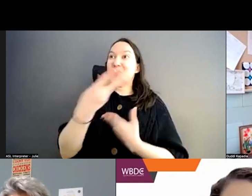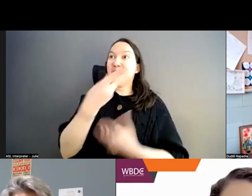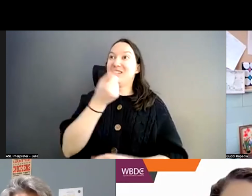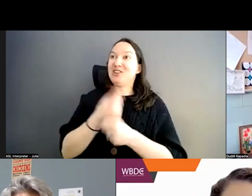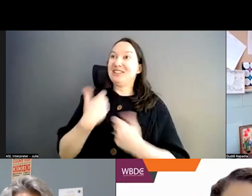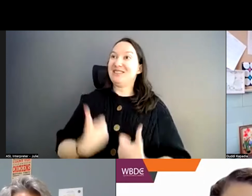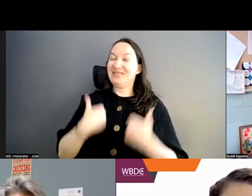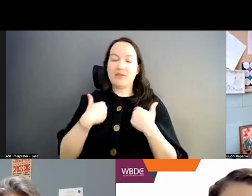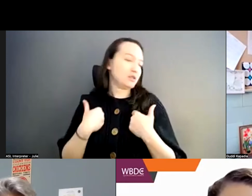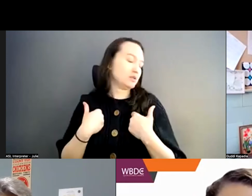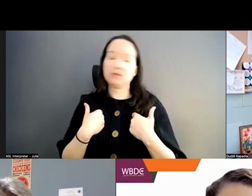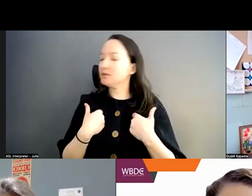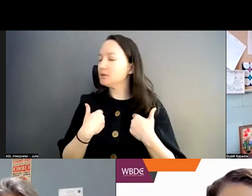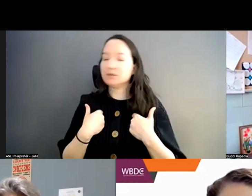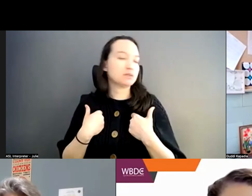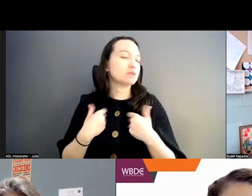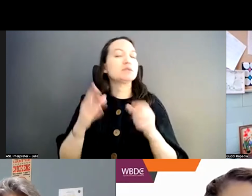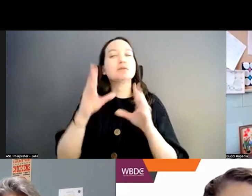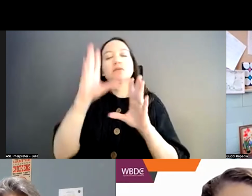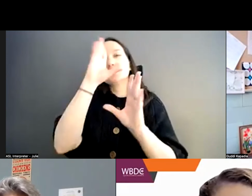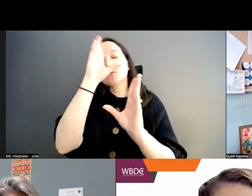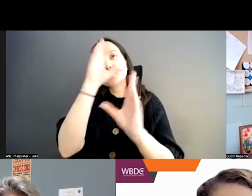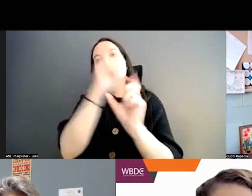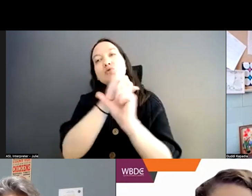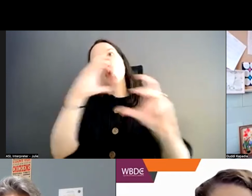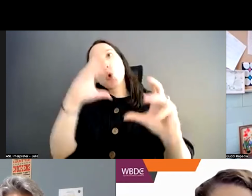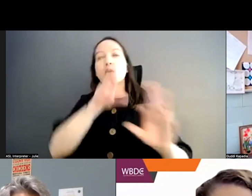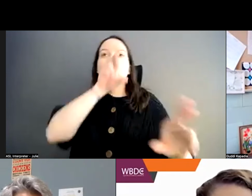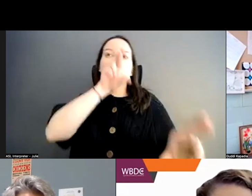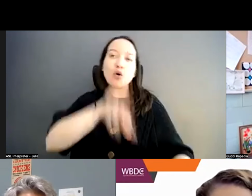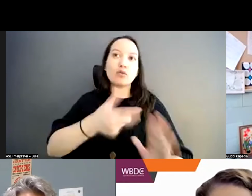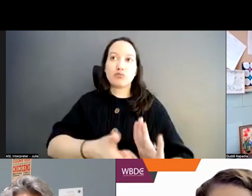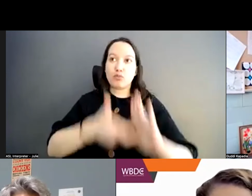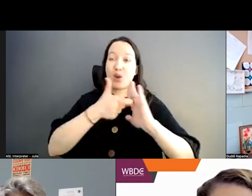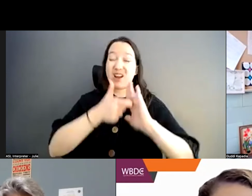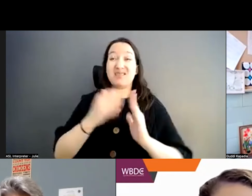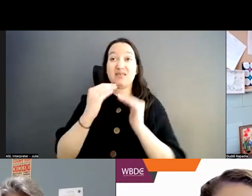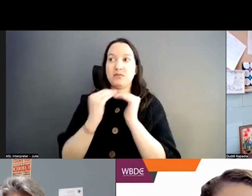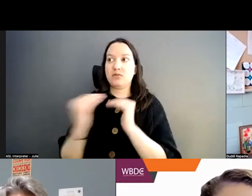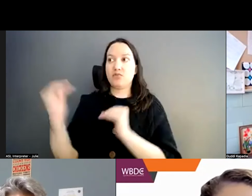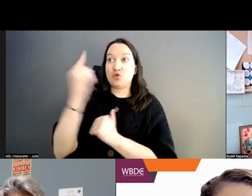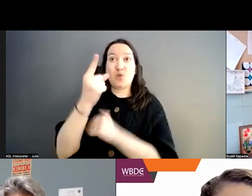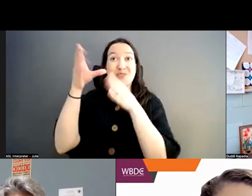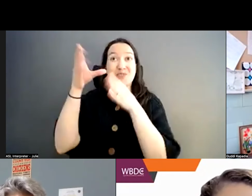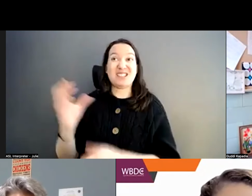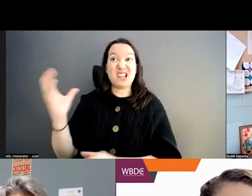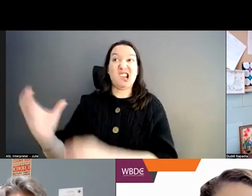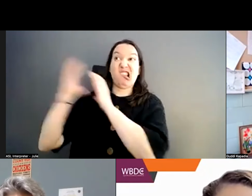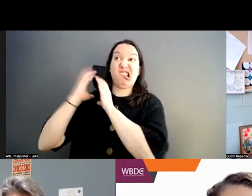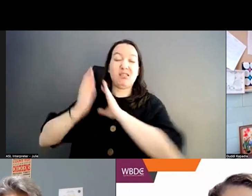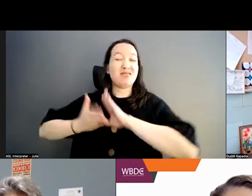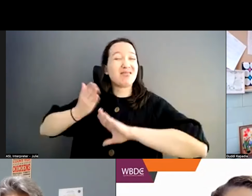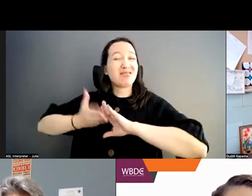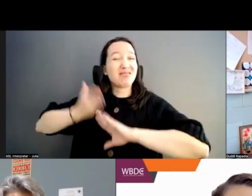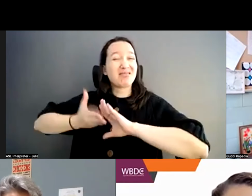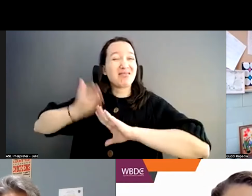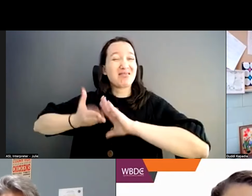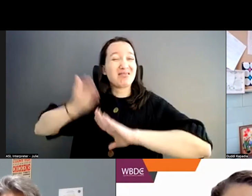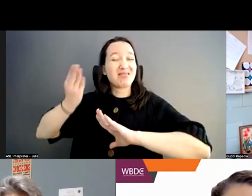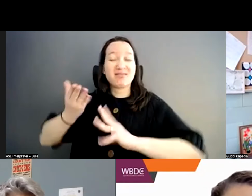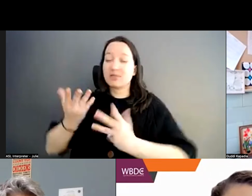a poder subvencionar los siguientes años de su vida y los requisitos del informe realmente son demasiado grandes para que una